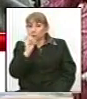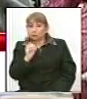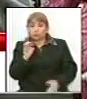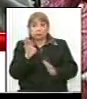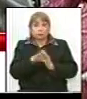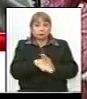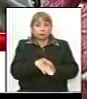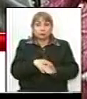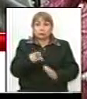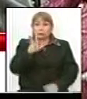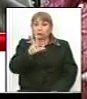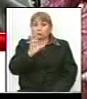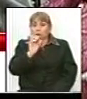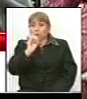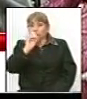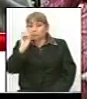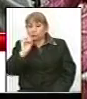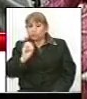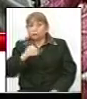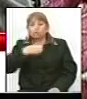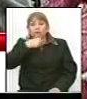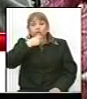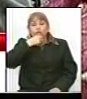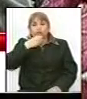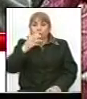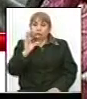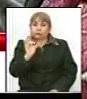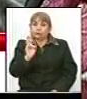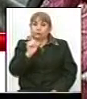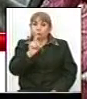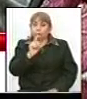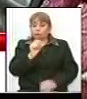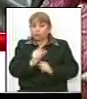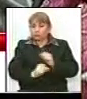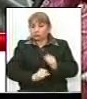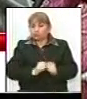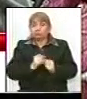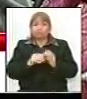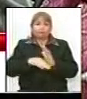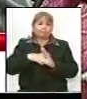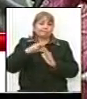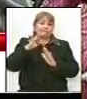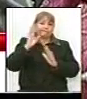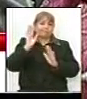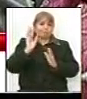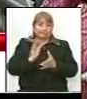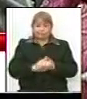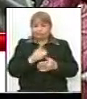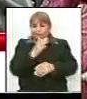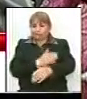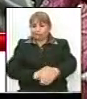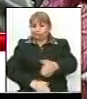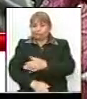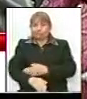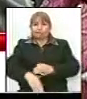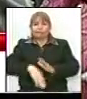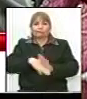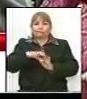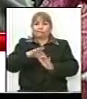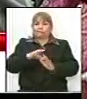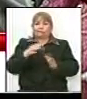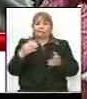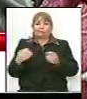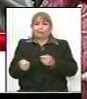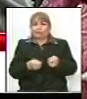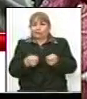versus 30% el doble a los mayores de 71 años, ¿no? O sea, a mayor edad, mayor discapacidad, mayor